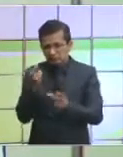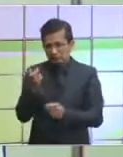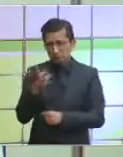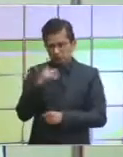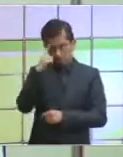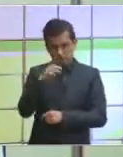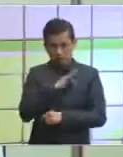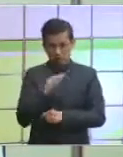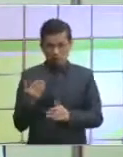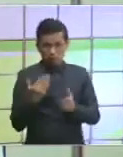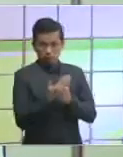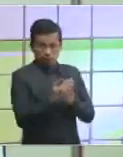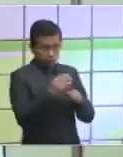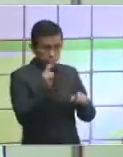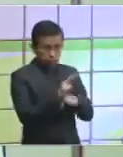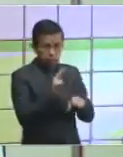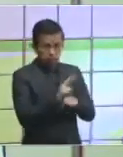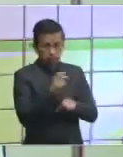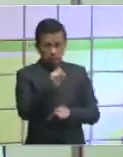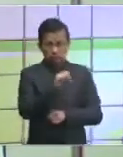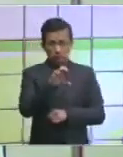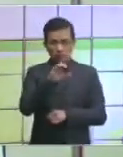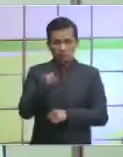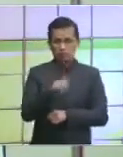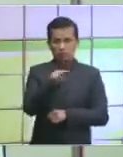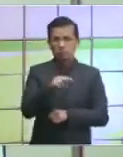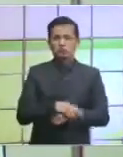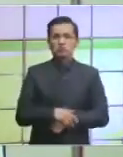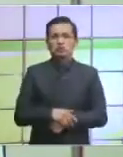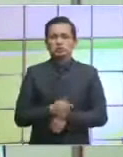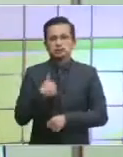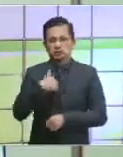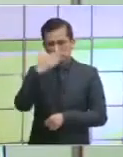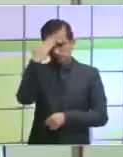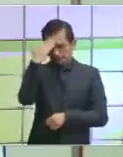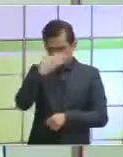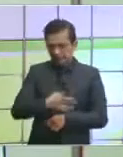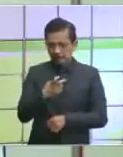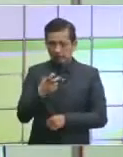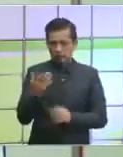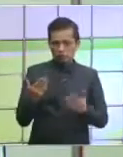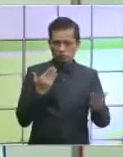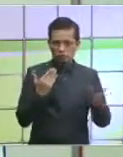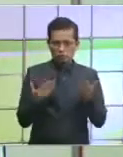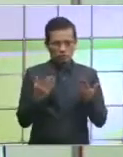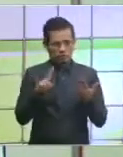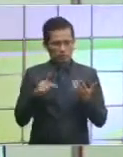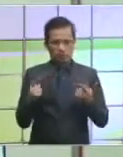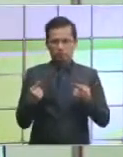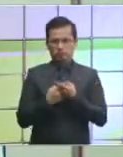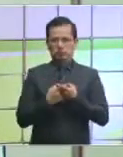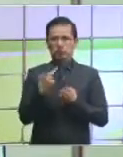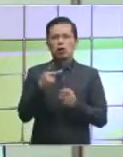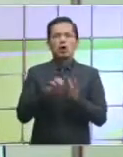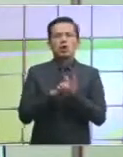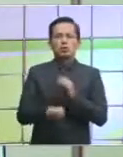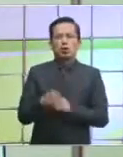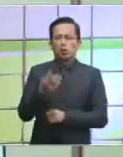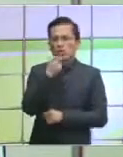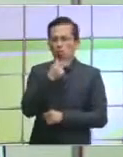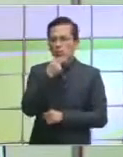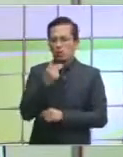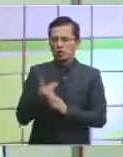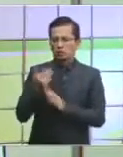la suprema corte yo sé que la comparación de choca anti sima pero si ustedes ven por ejemplo quién fue el periodista